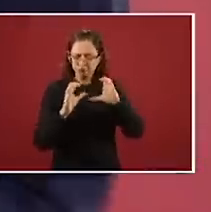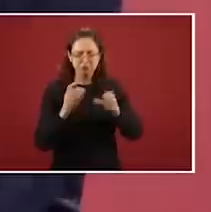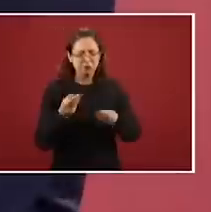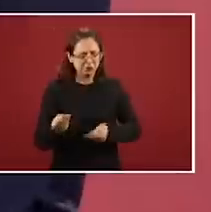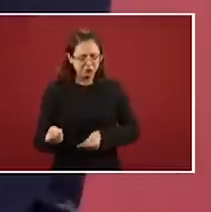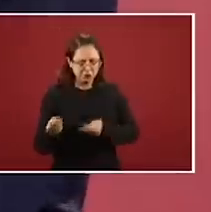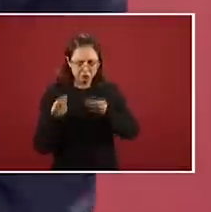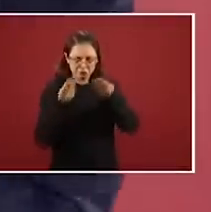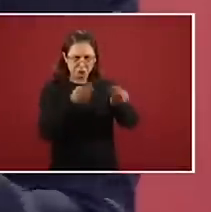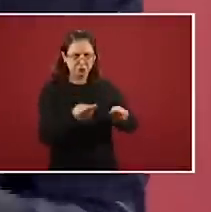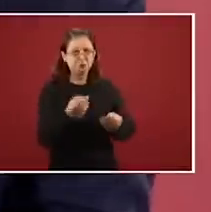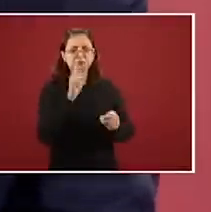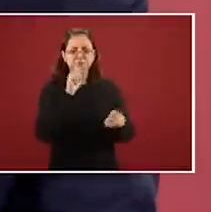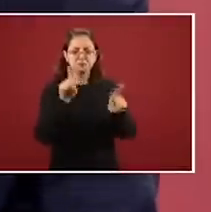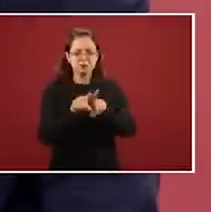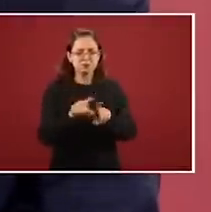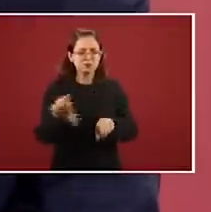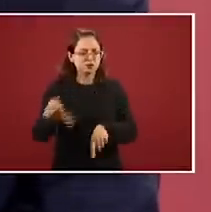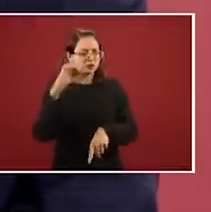y telefónica.